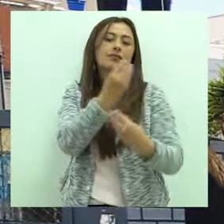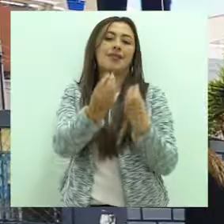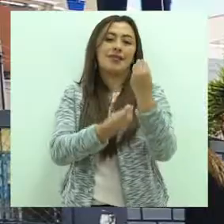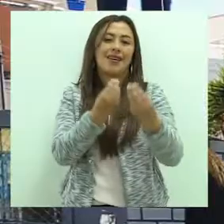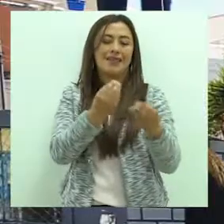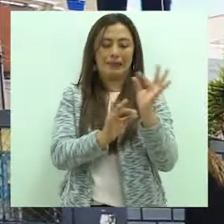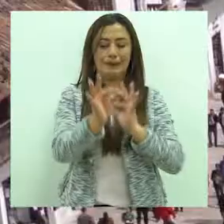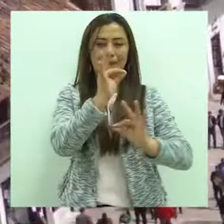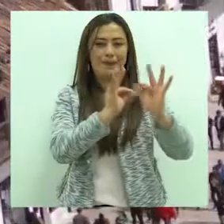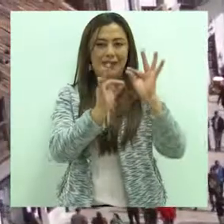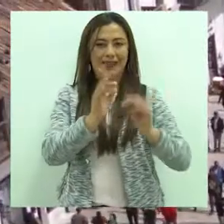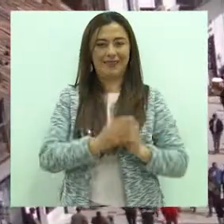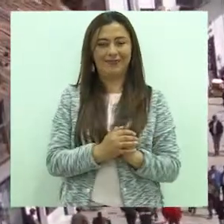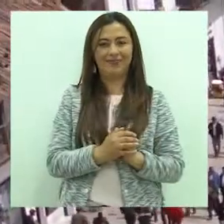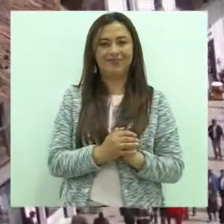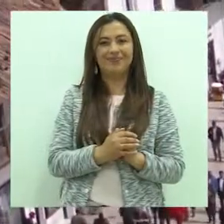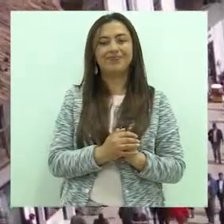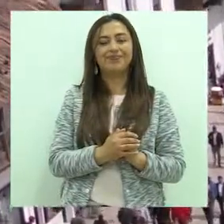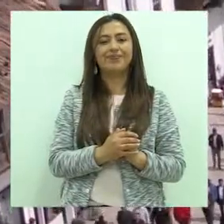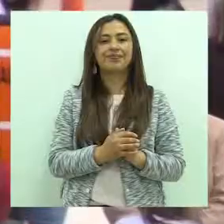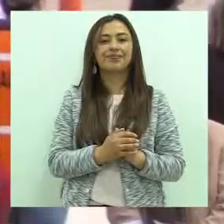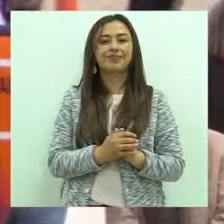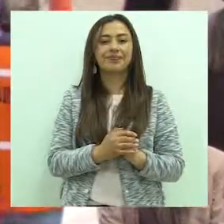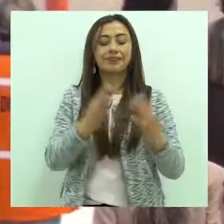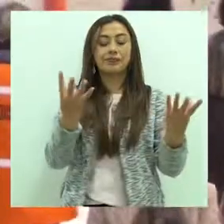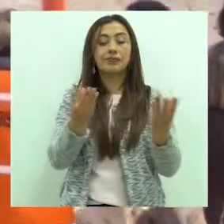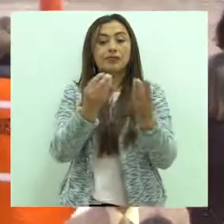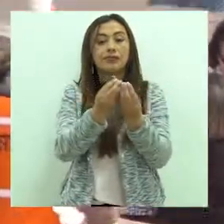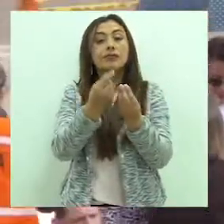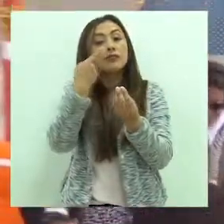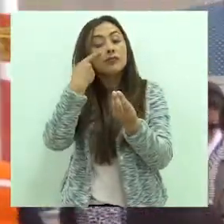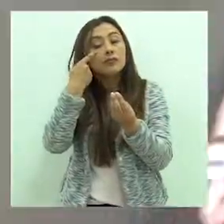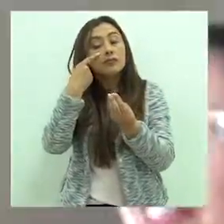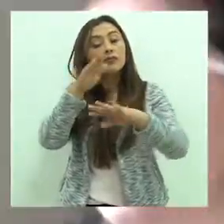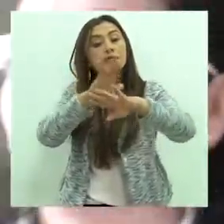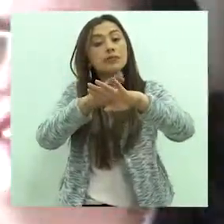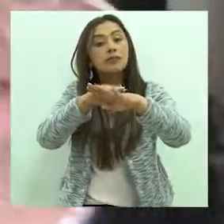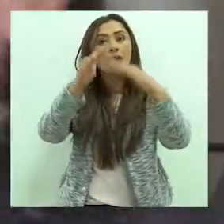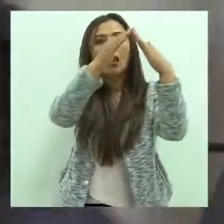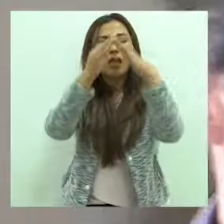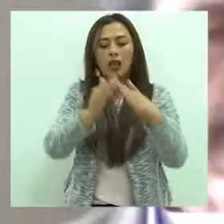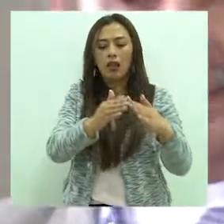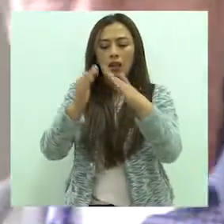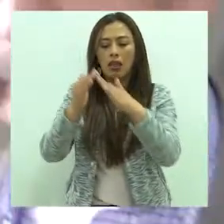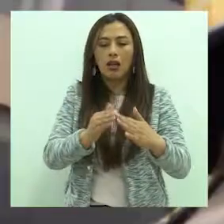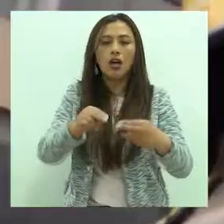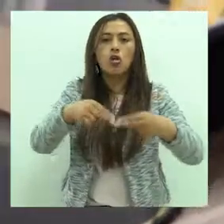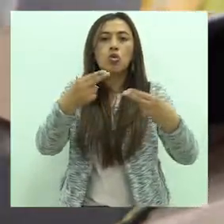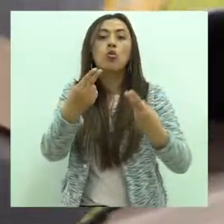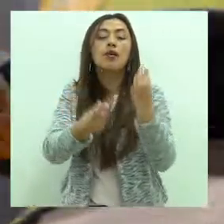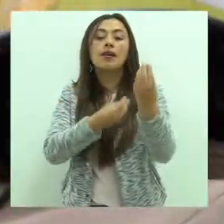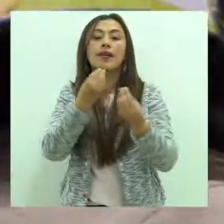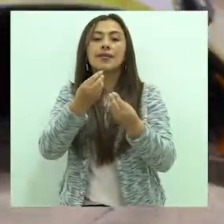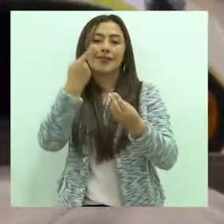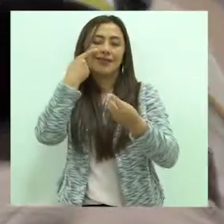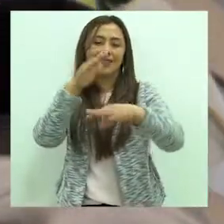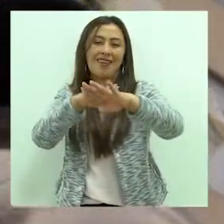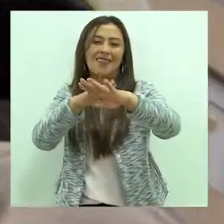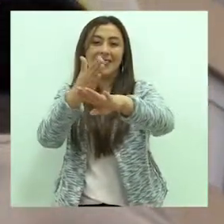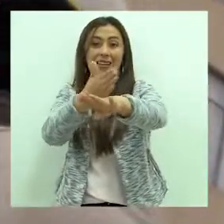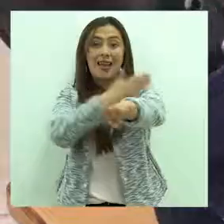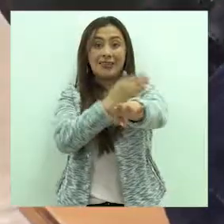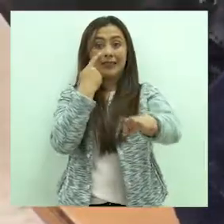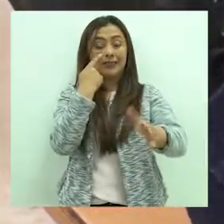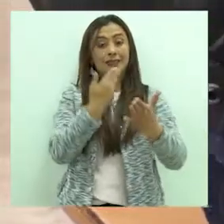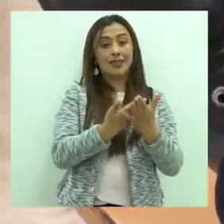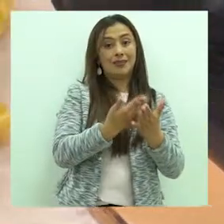el mes de octubre. El Consejo Municipal para la Gestión del Riesgo de Desastres hace extensiva la invitación para que los tunjanos se unan al simulacro